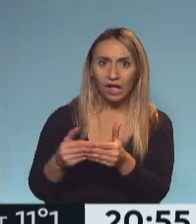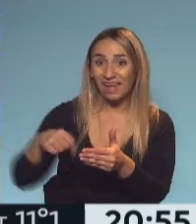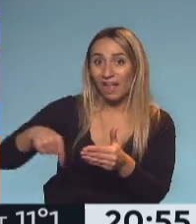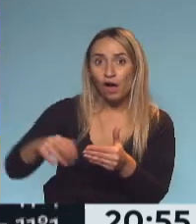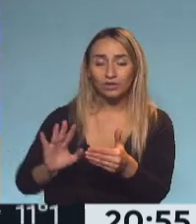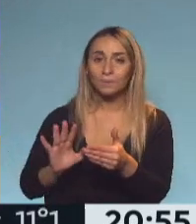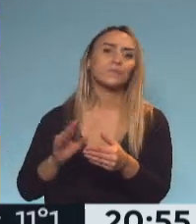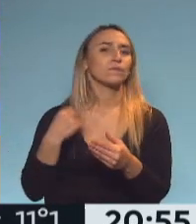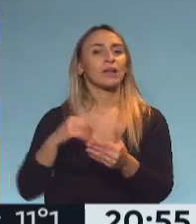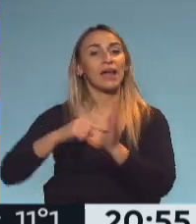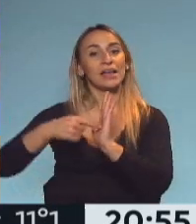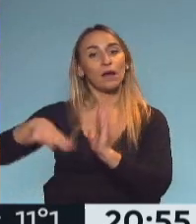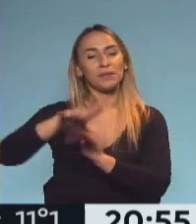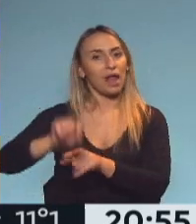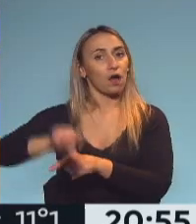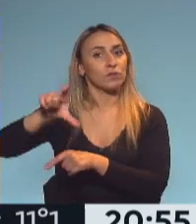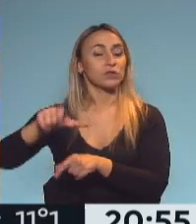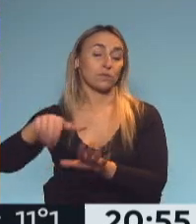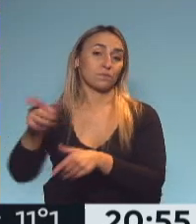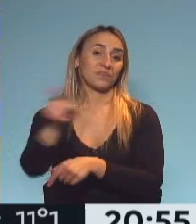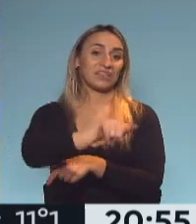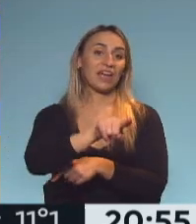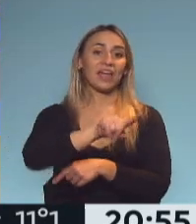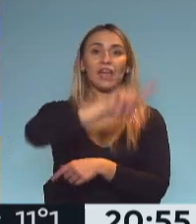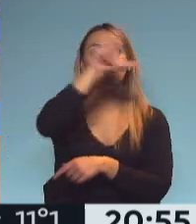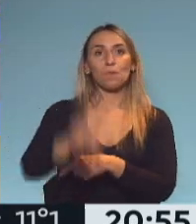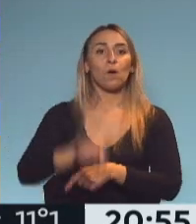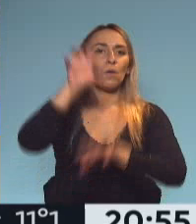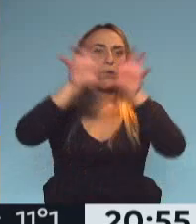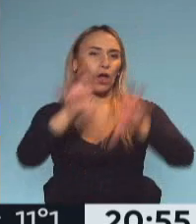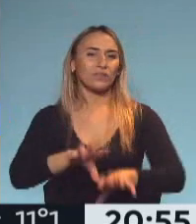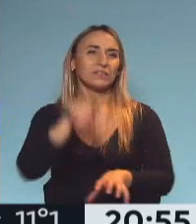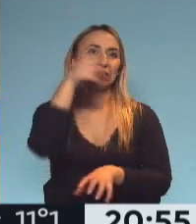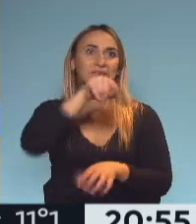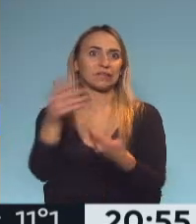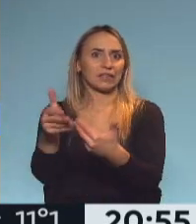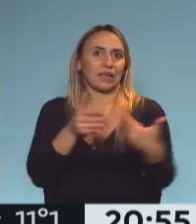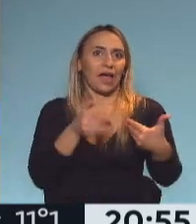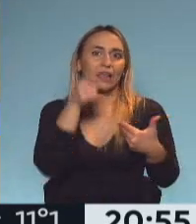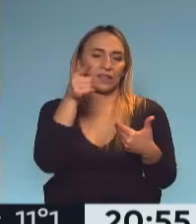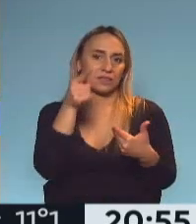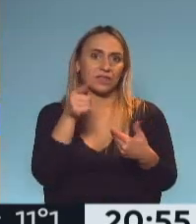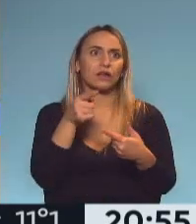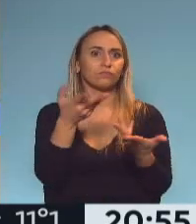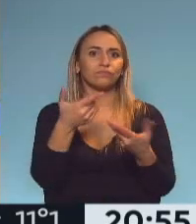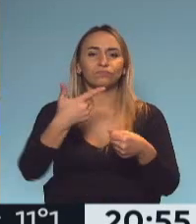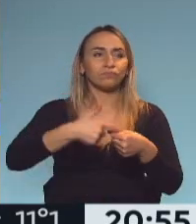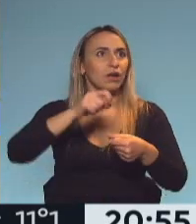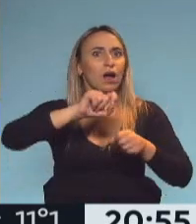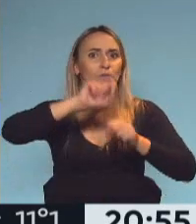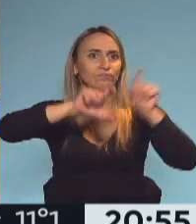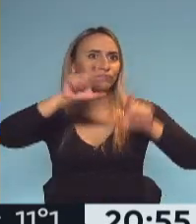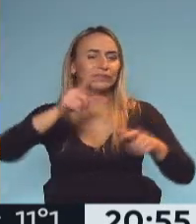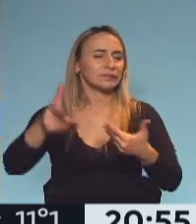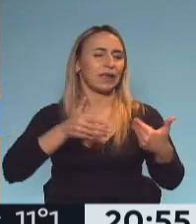porque las uvas en la capital son superiores a las del resto del país por el atraso que venían registrando en el distrito el presidente de